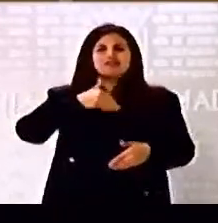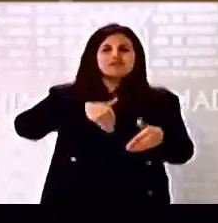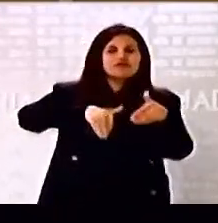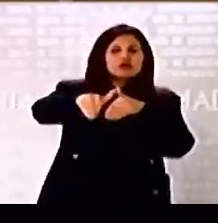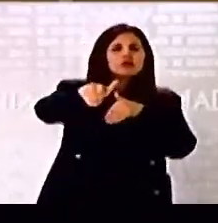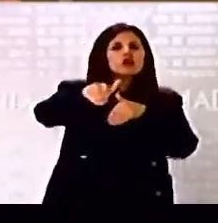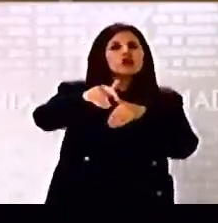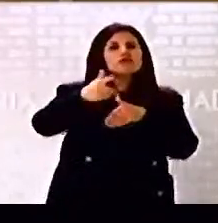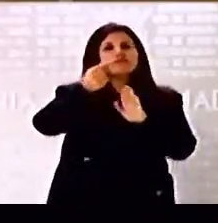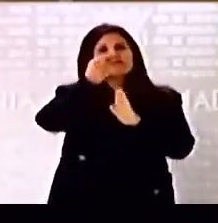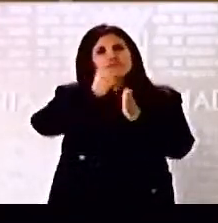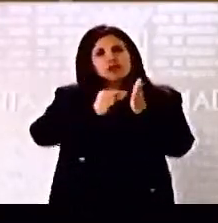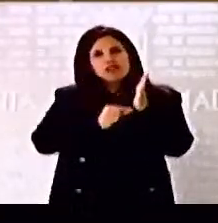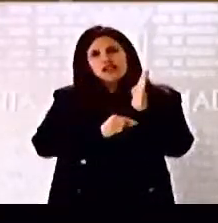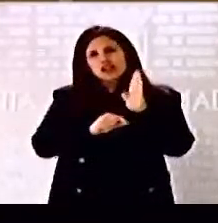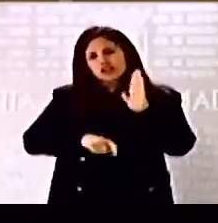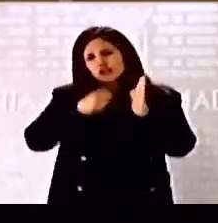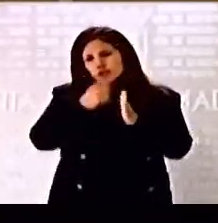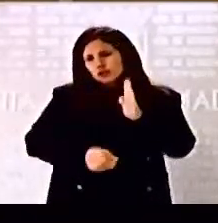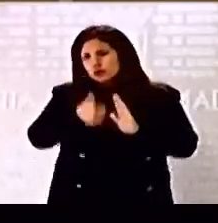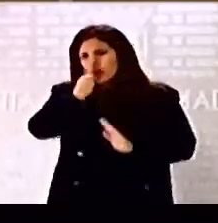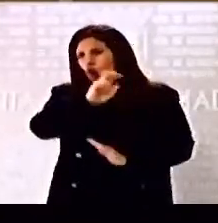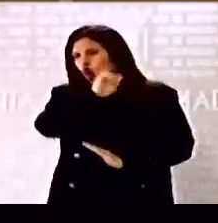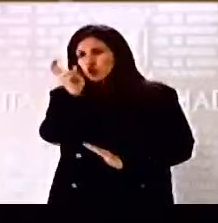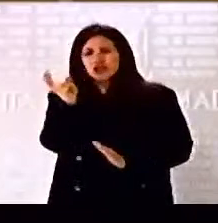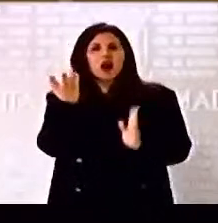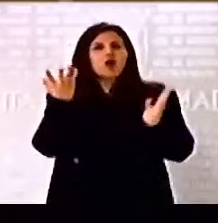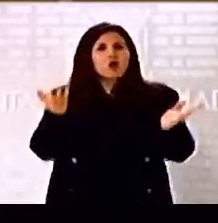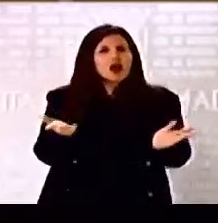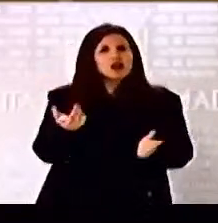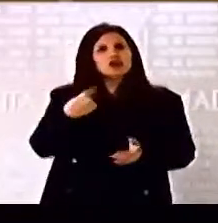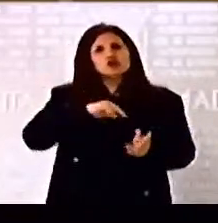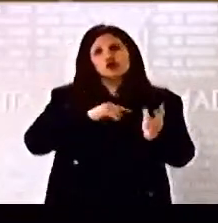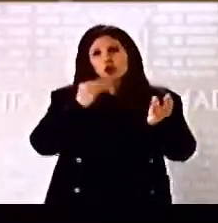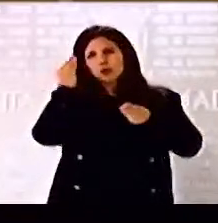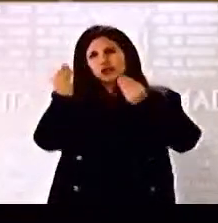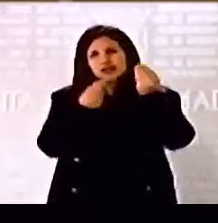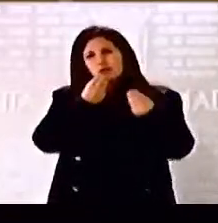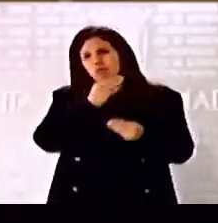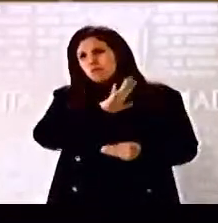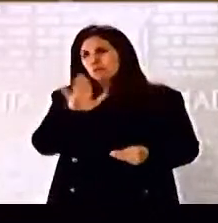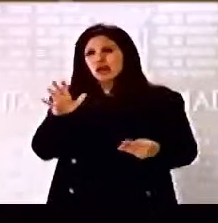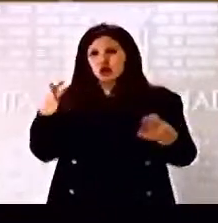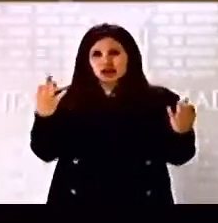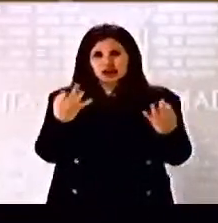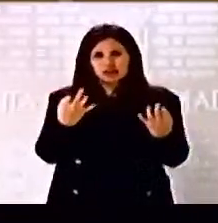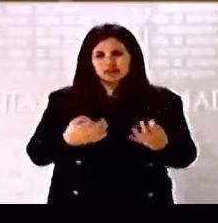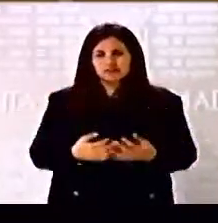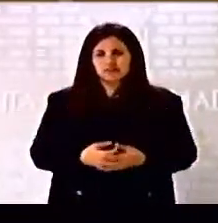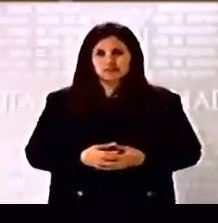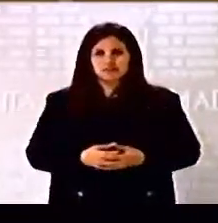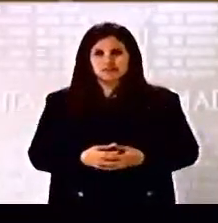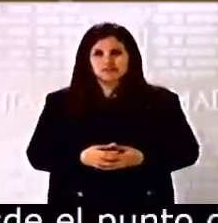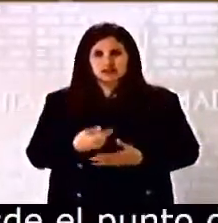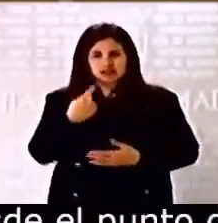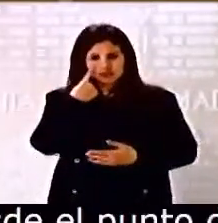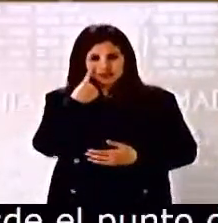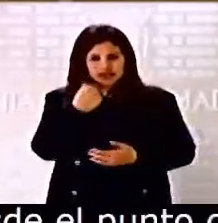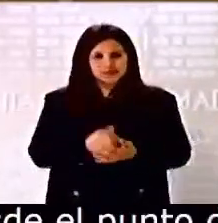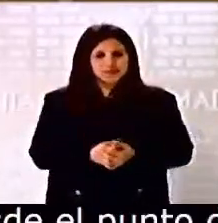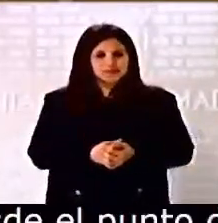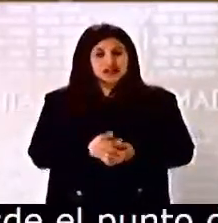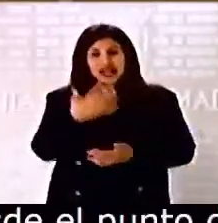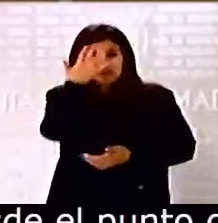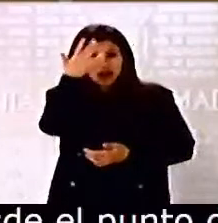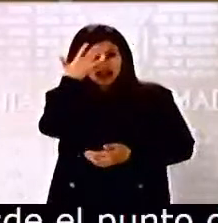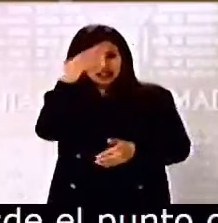creemos, desde el punto de vista de la salud pública, que nos podría dar mayor rendimiento? Pues mire usted, si tuviésemos que decantarnos